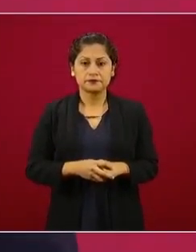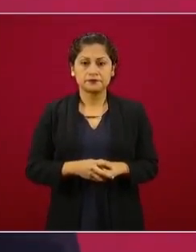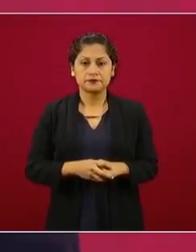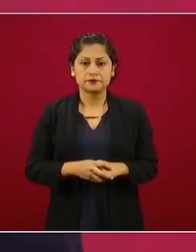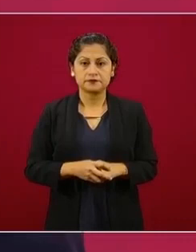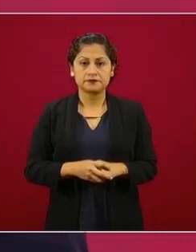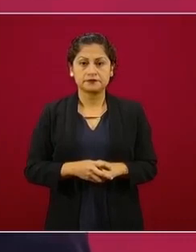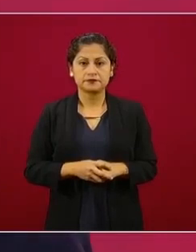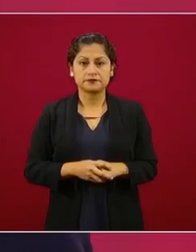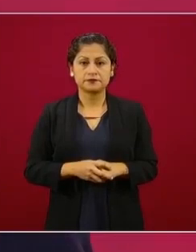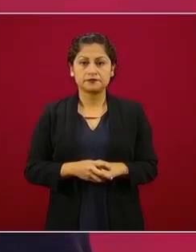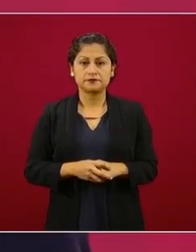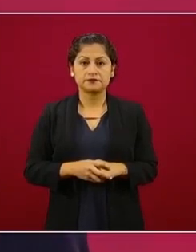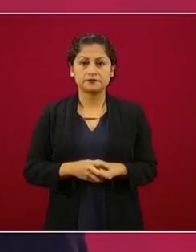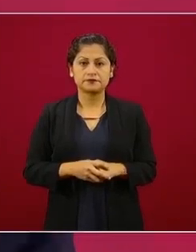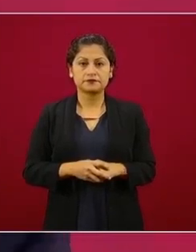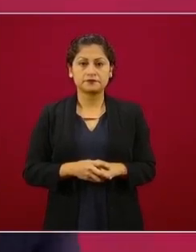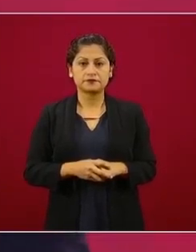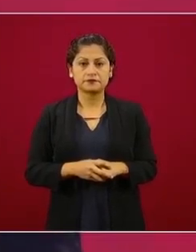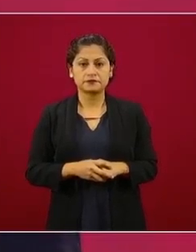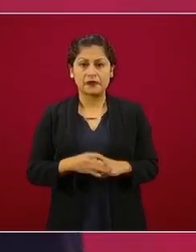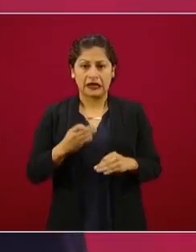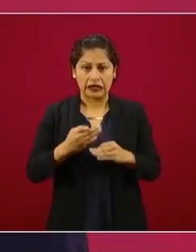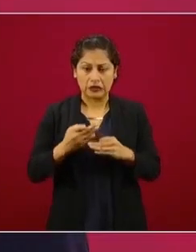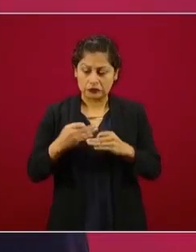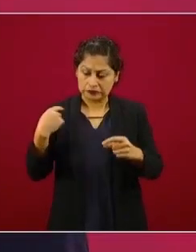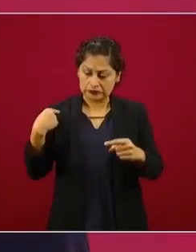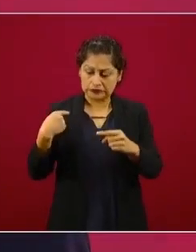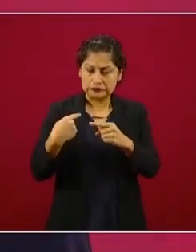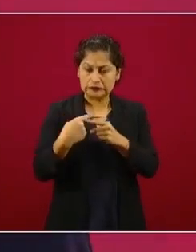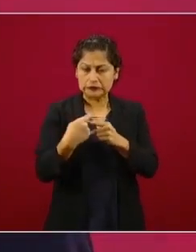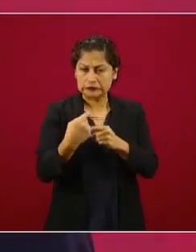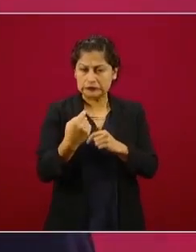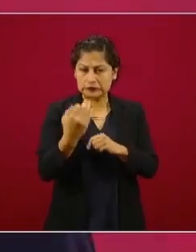como nunca, en muy poco tiempo.